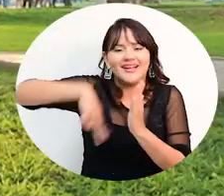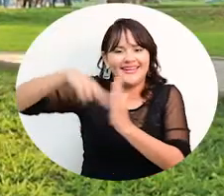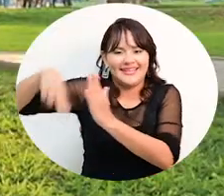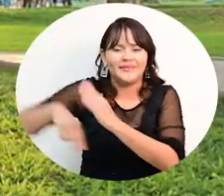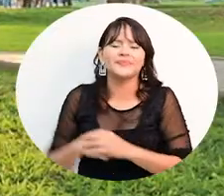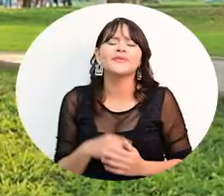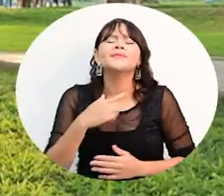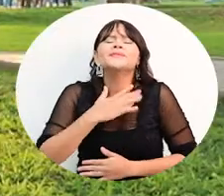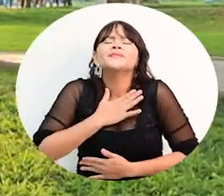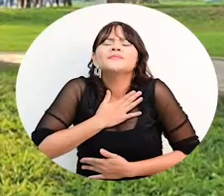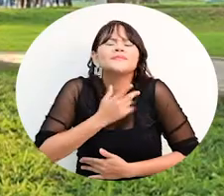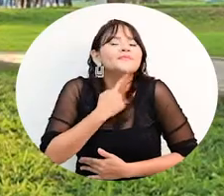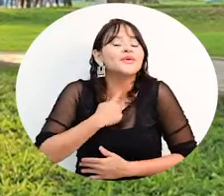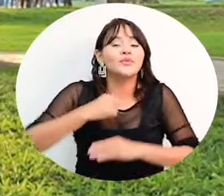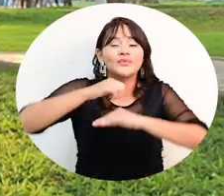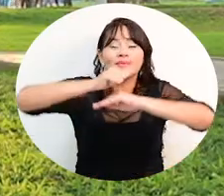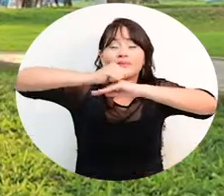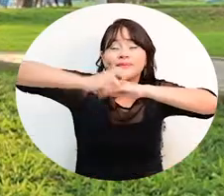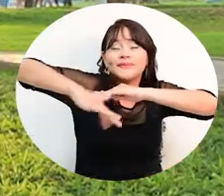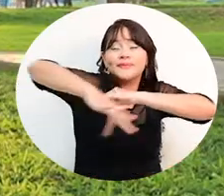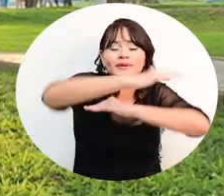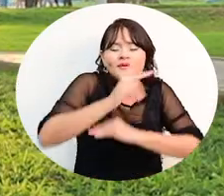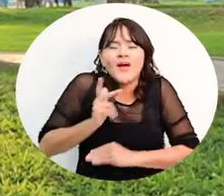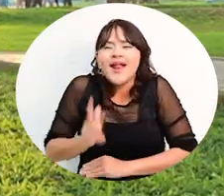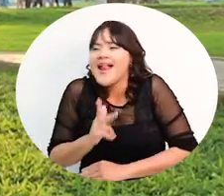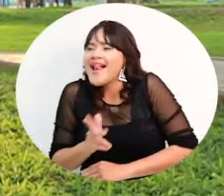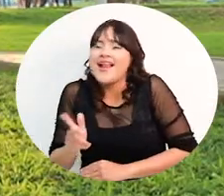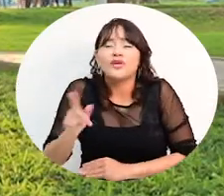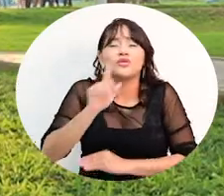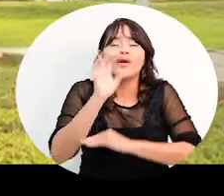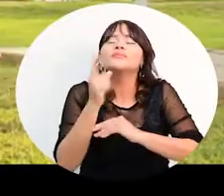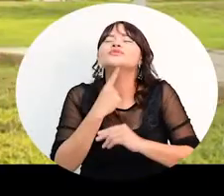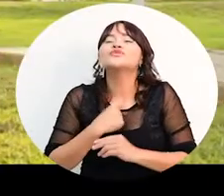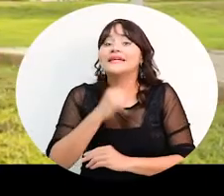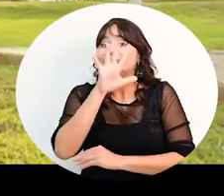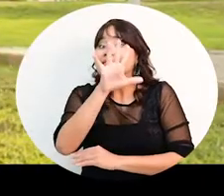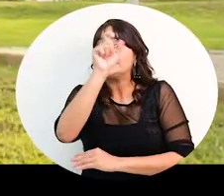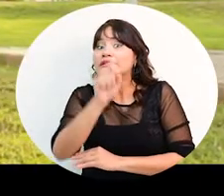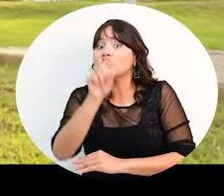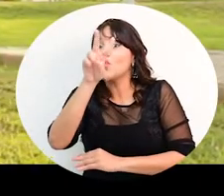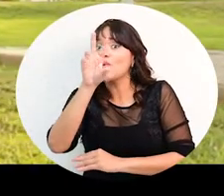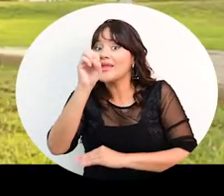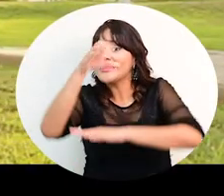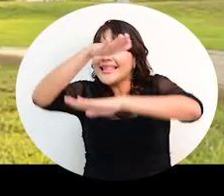O sea, mi hora favorita son las 5:20 de la tarde. ¡Venga!